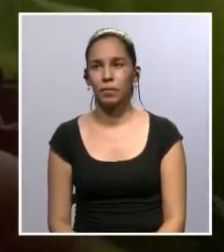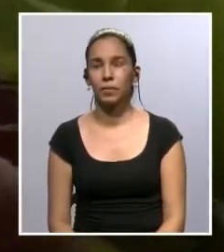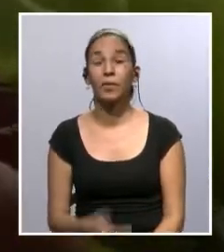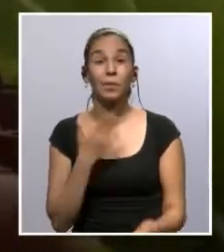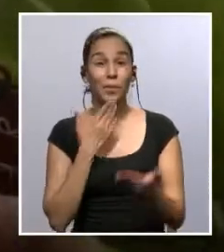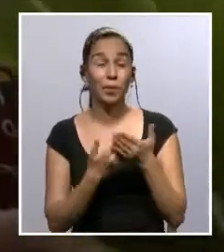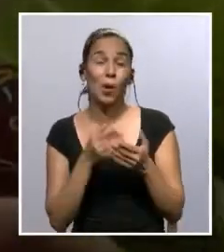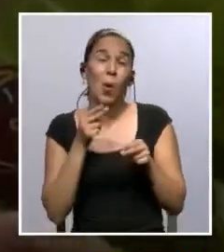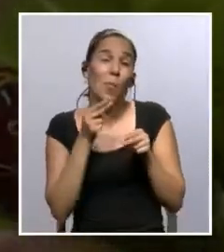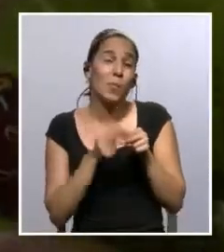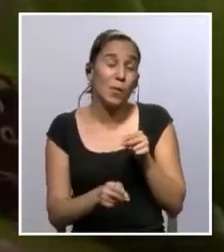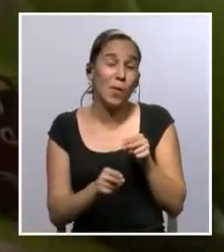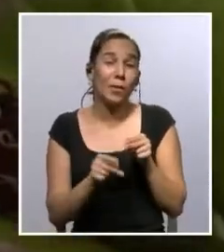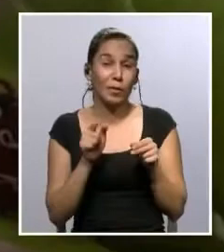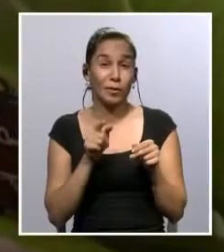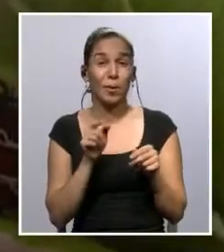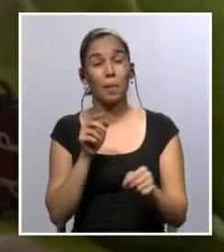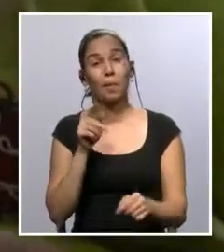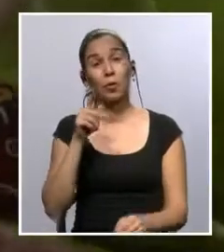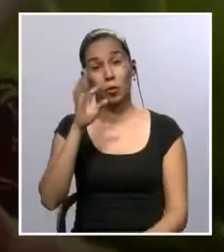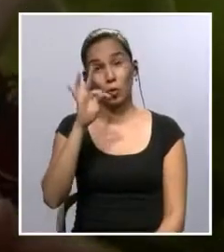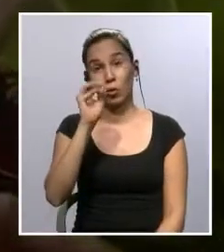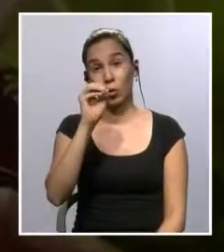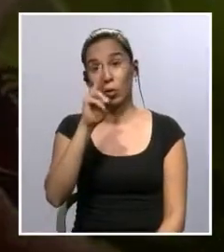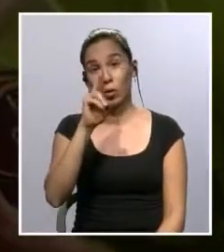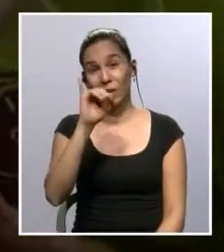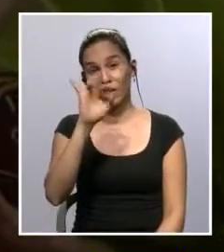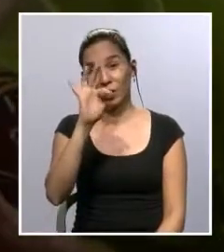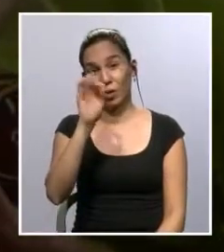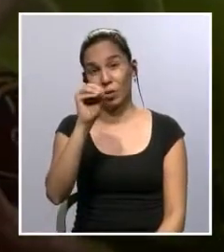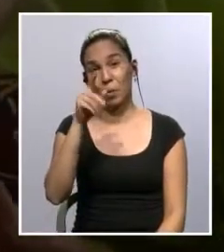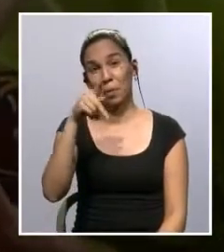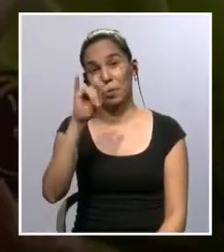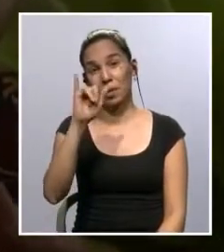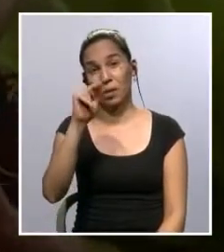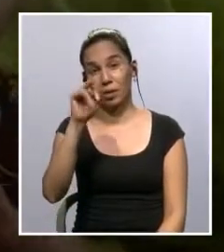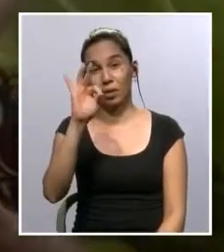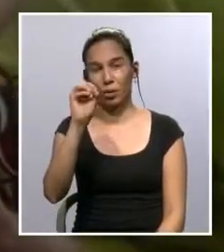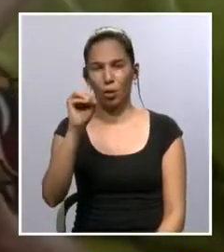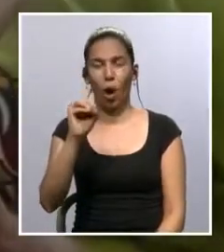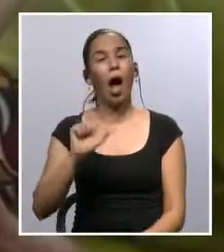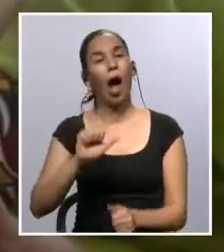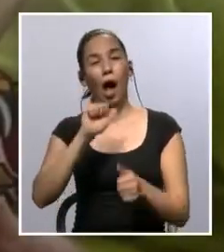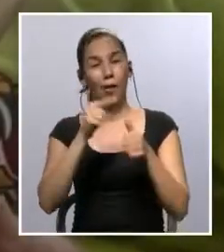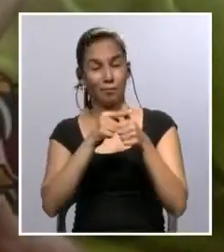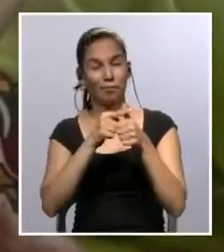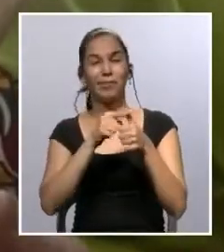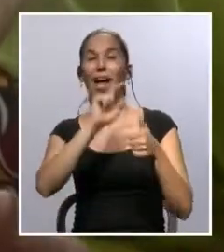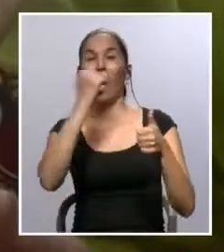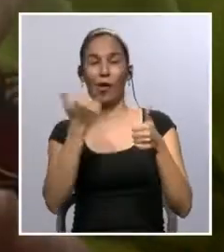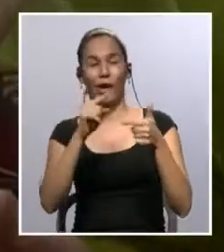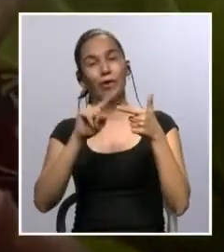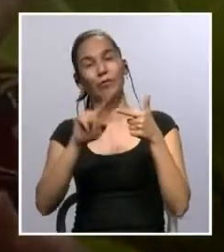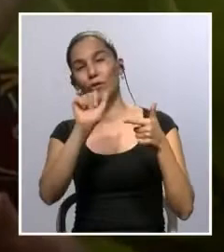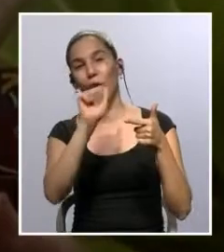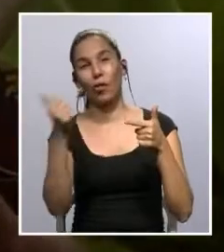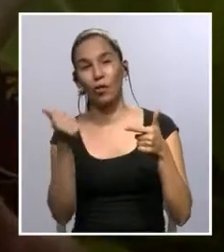Esta fue una pequeñita parte del Torito Pinto. Tenemos otra canción que se llama